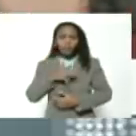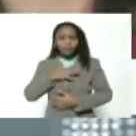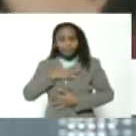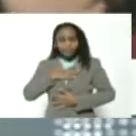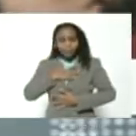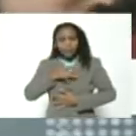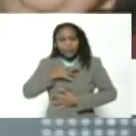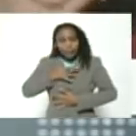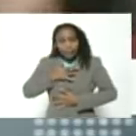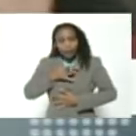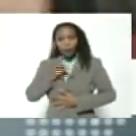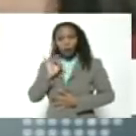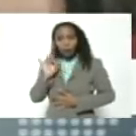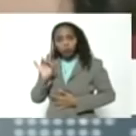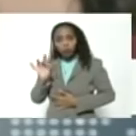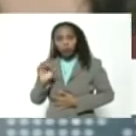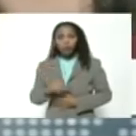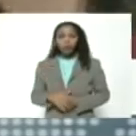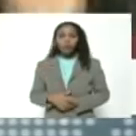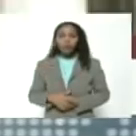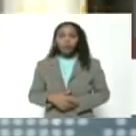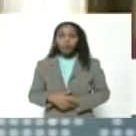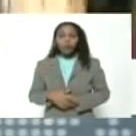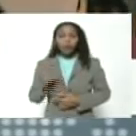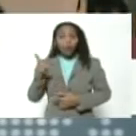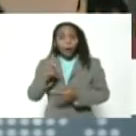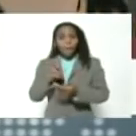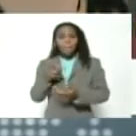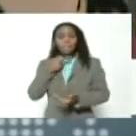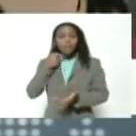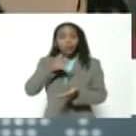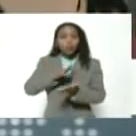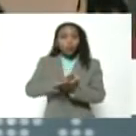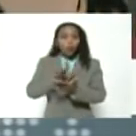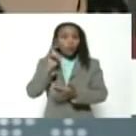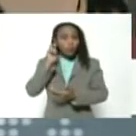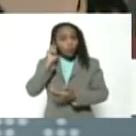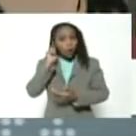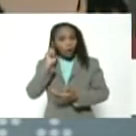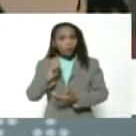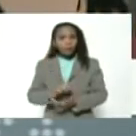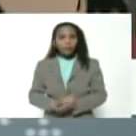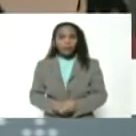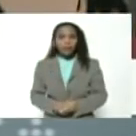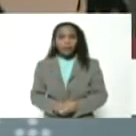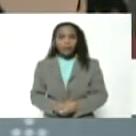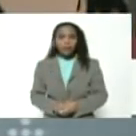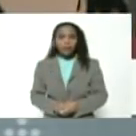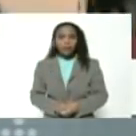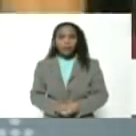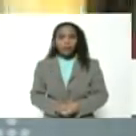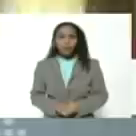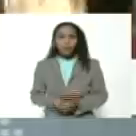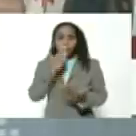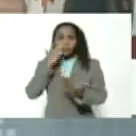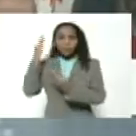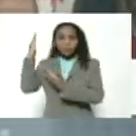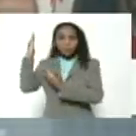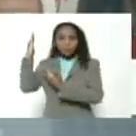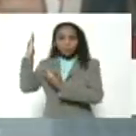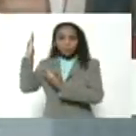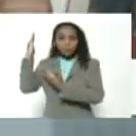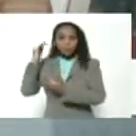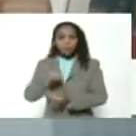condolencias por la partida de nuestra hermana Estrella Sanoja. Vuela